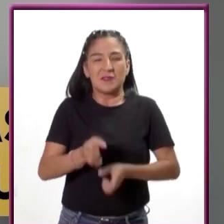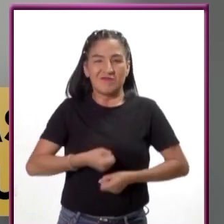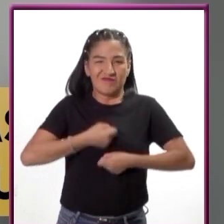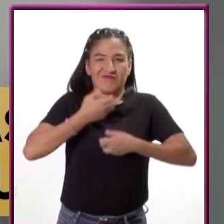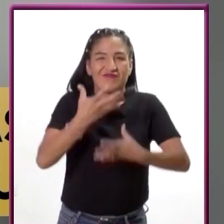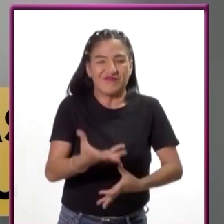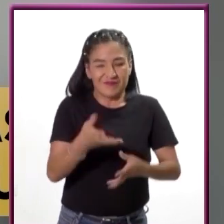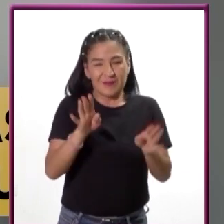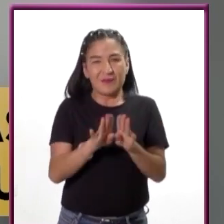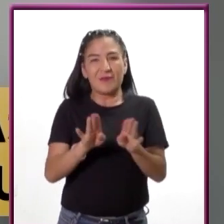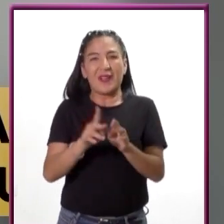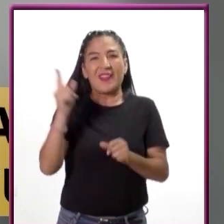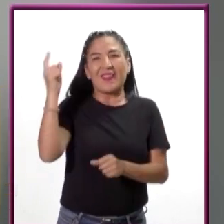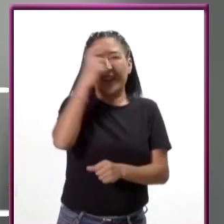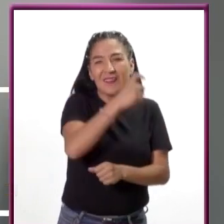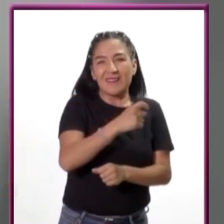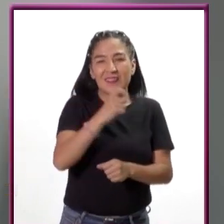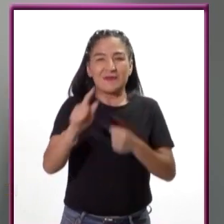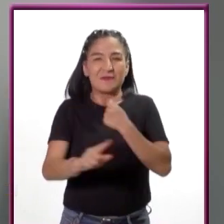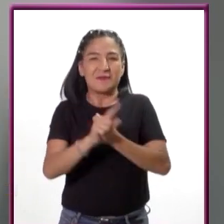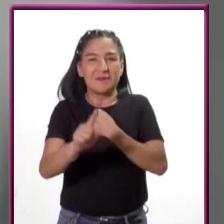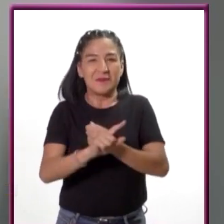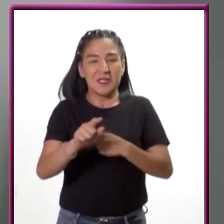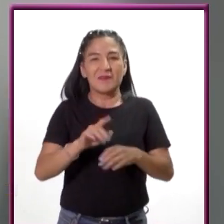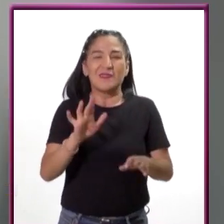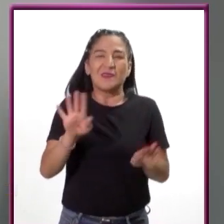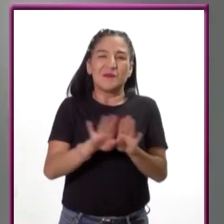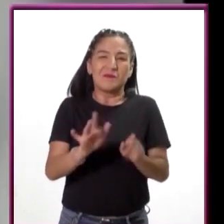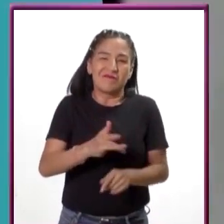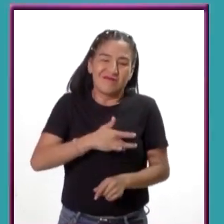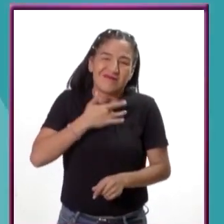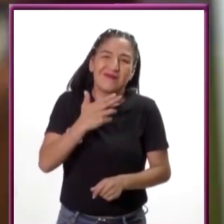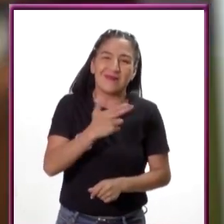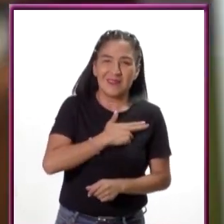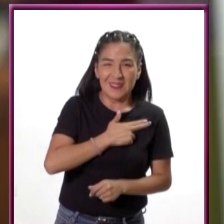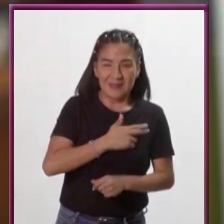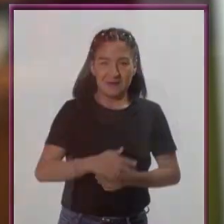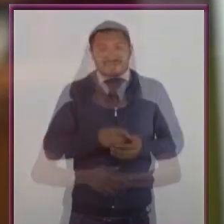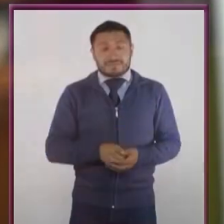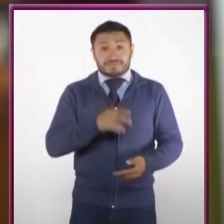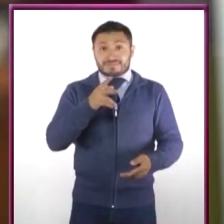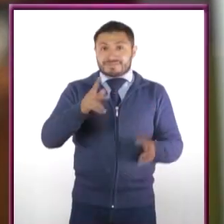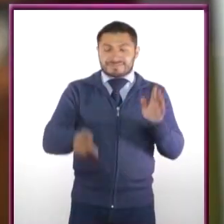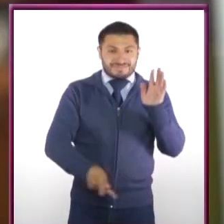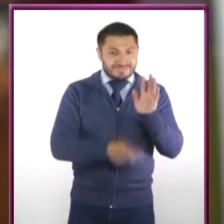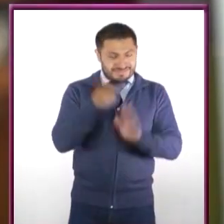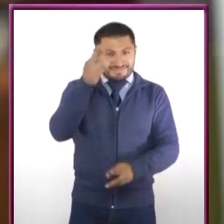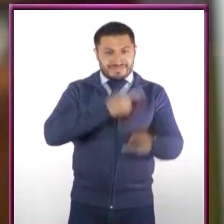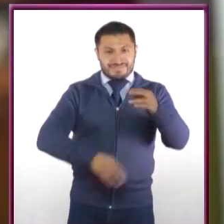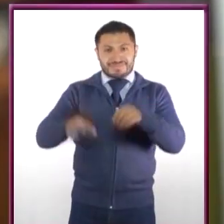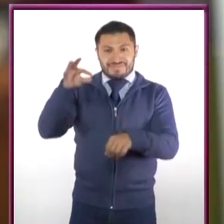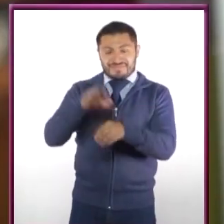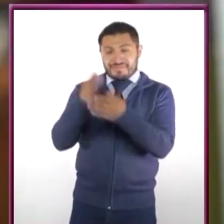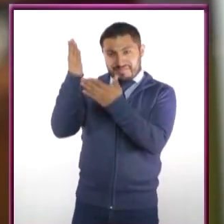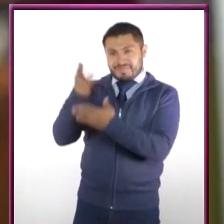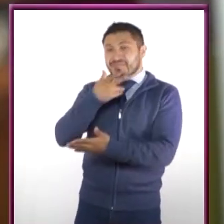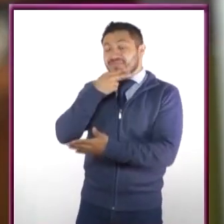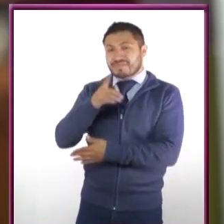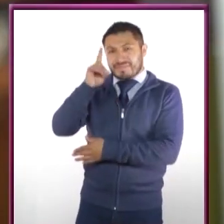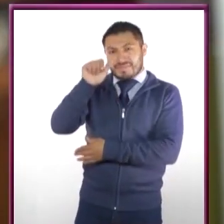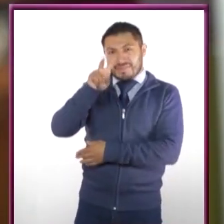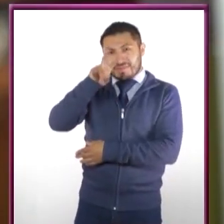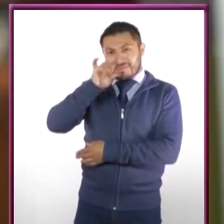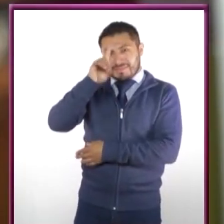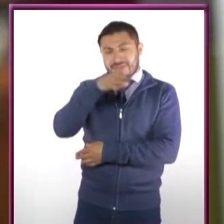incapacidad de manejar una situación en la que está vulnerable? Volvemos con el doctor David Ocampo.